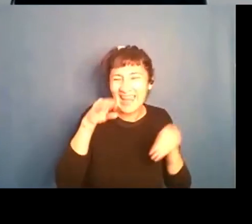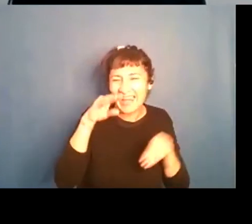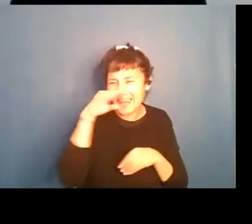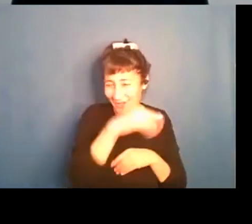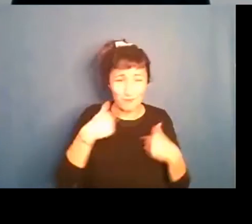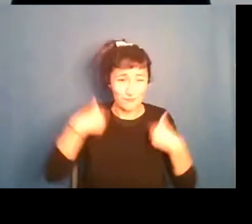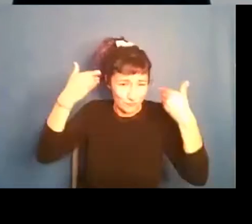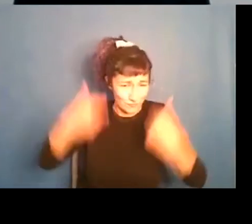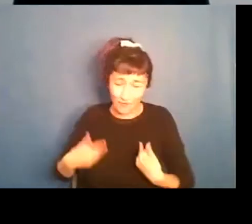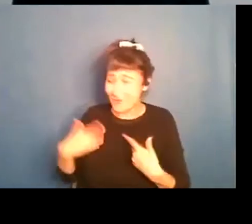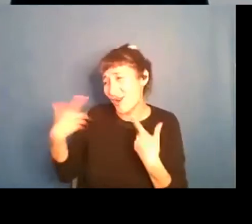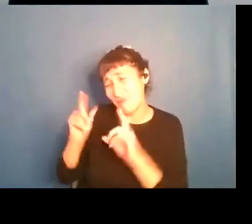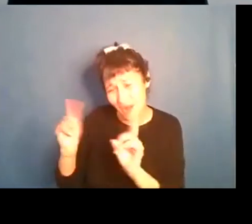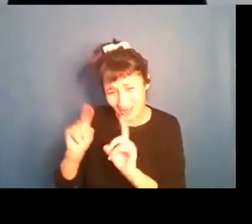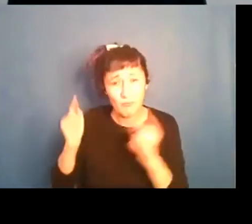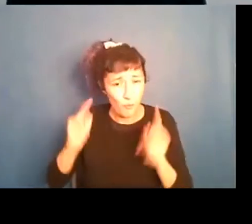haciendo.